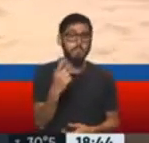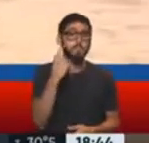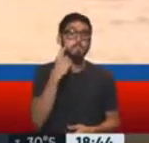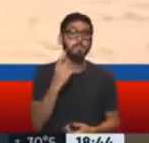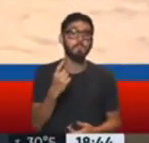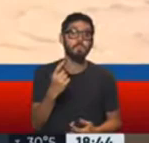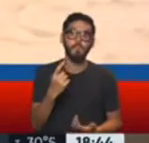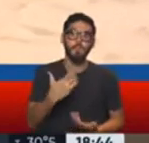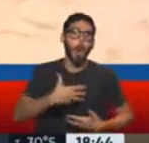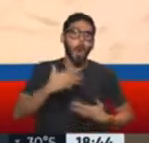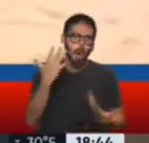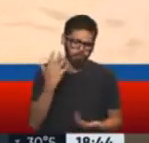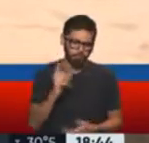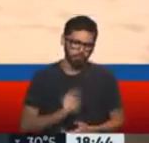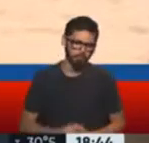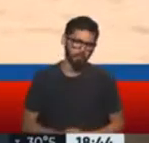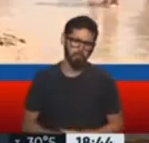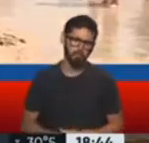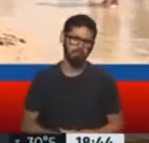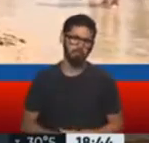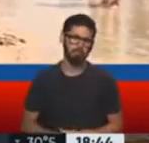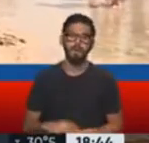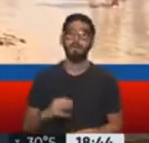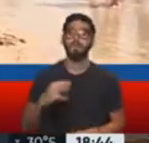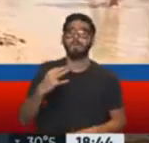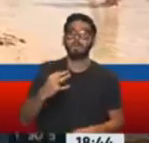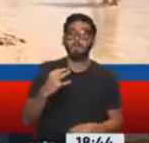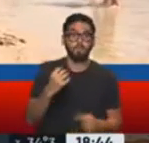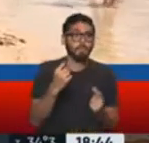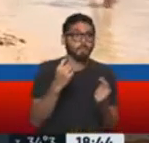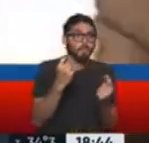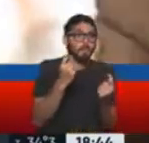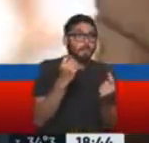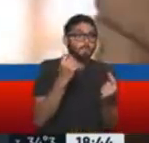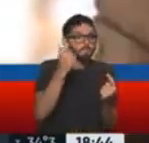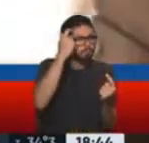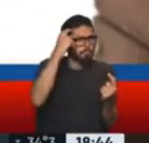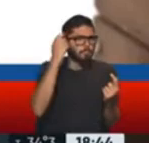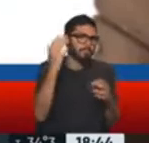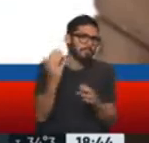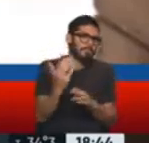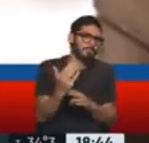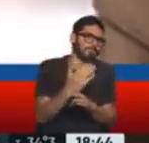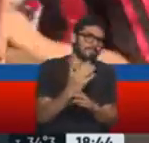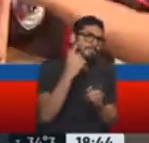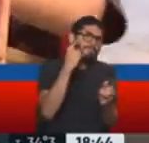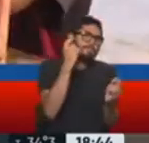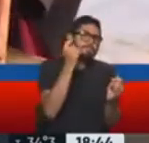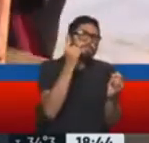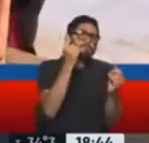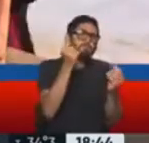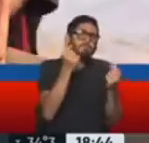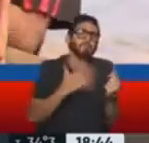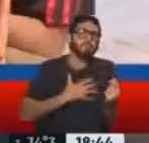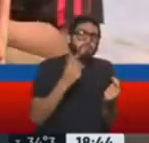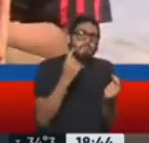algo loco, a eso es lo que voy. Por lo menos se ajusta el presupuesto con el que veníamos, los que teníamos pensado gastar, o sea,